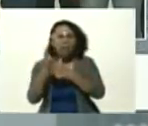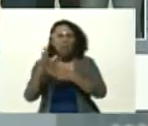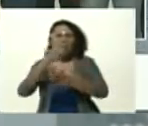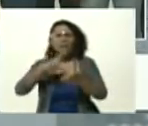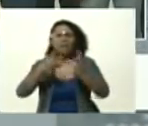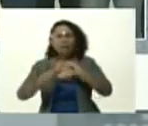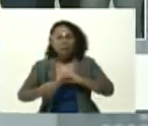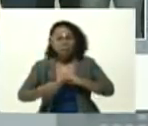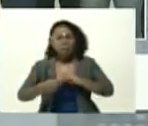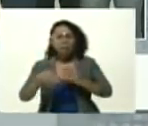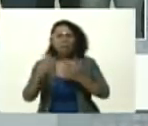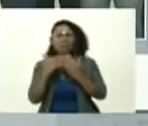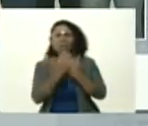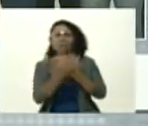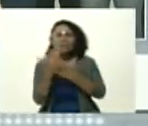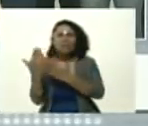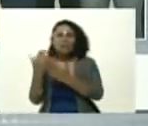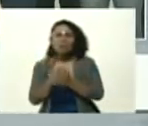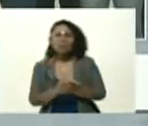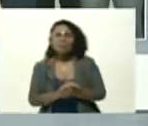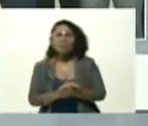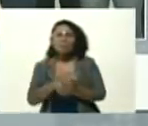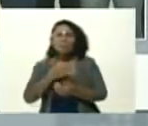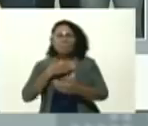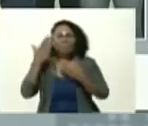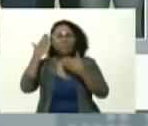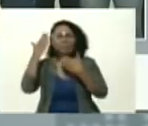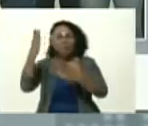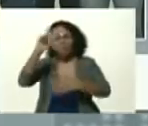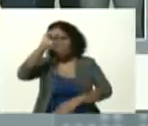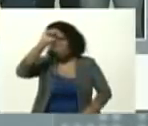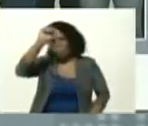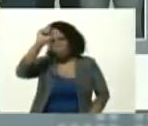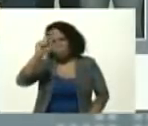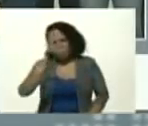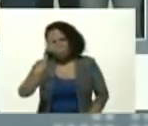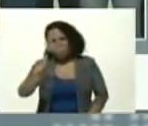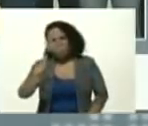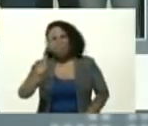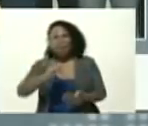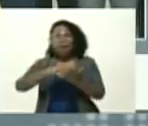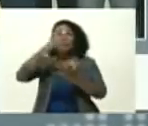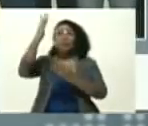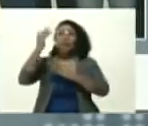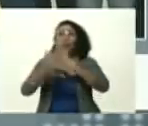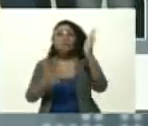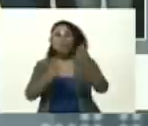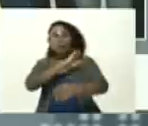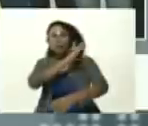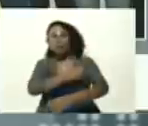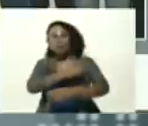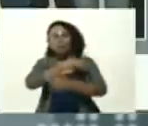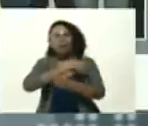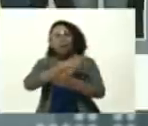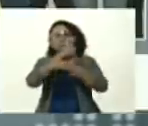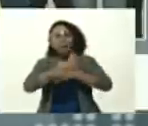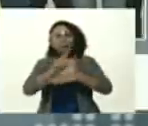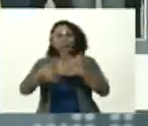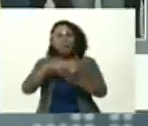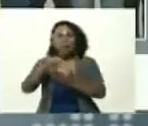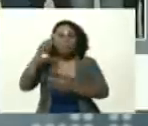CLAP, a los vecinos, a las vecinas. Mi saludo y reconocimiento a la gloriosa Fuerza Armada Nacional